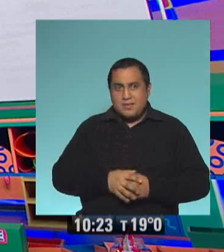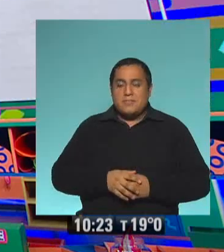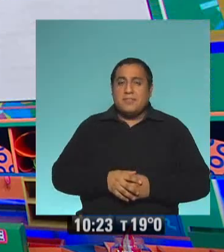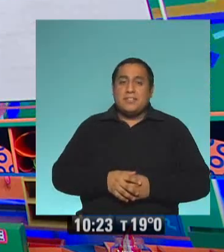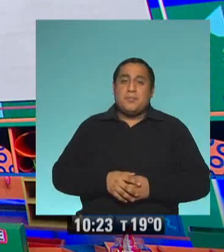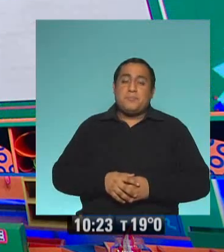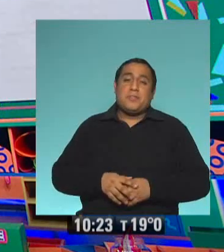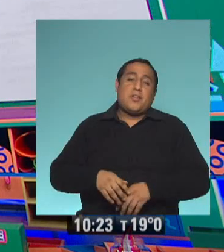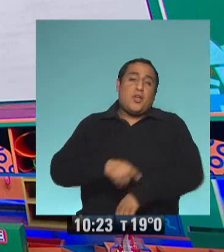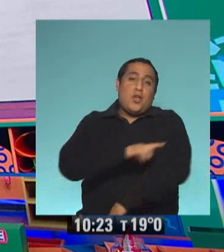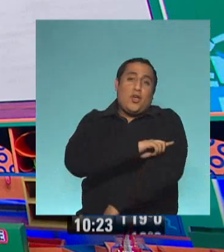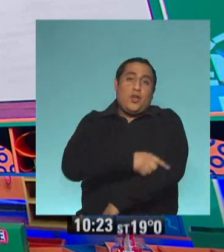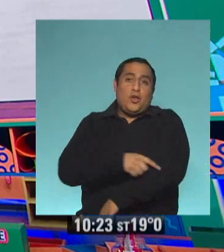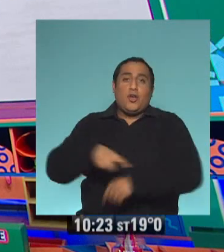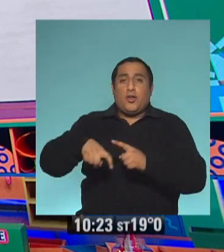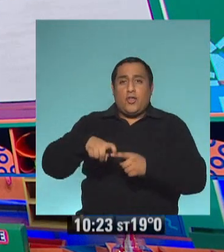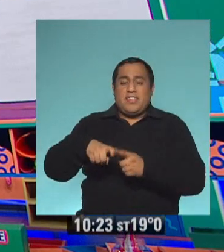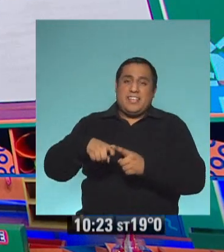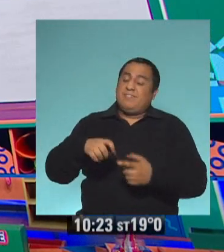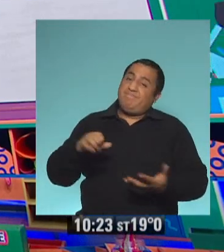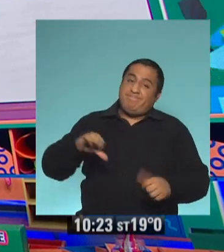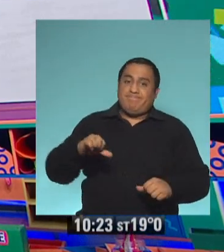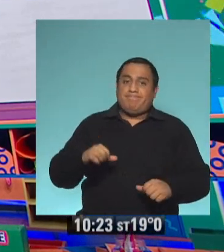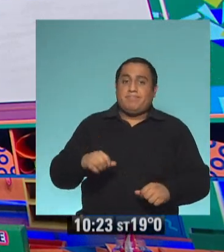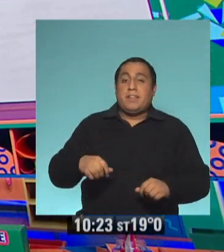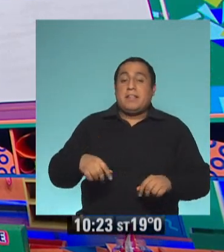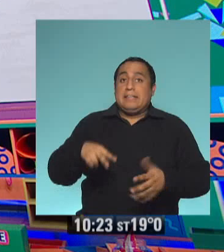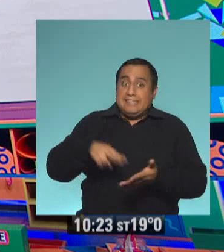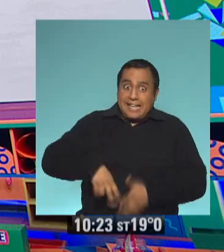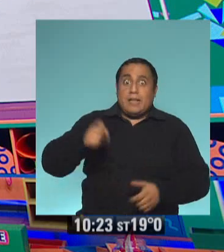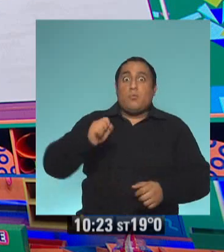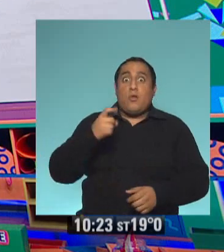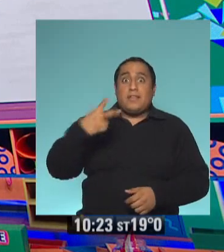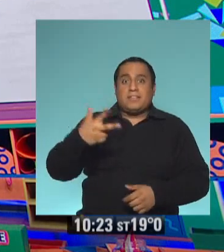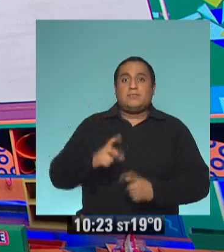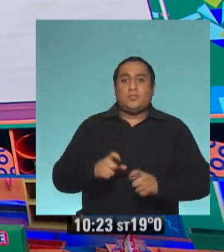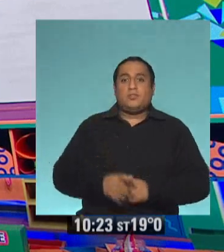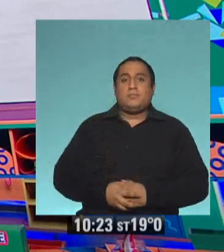no pueden. Talones a la cola. Una. Talones a la cola. A las 2 y a las 3.